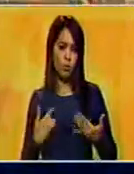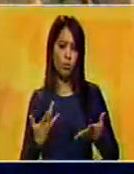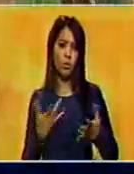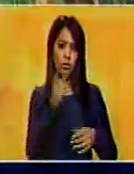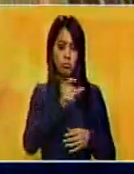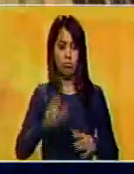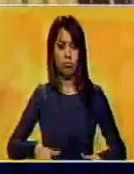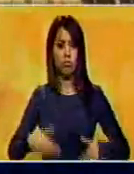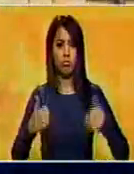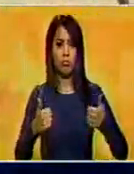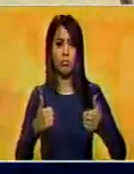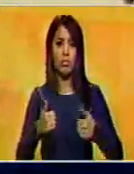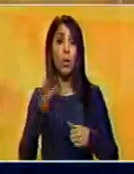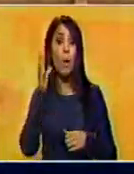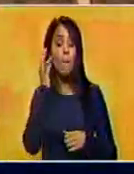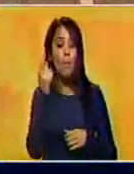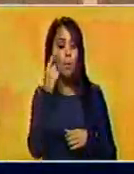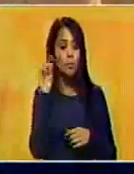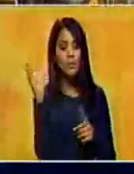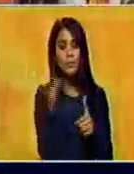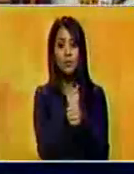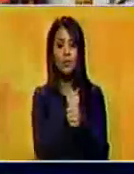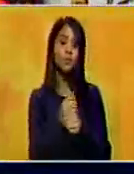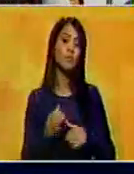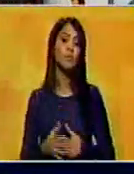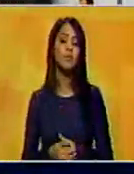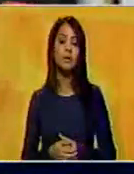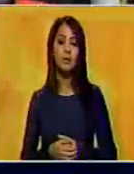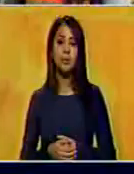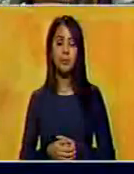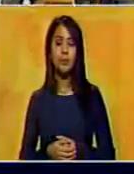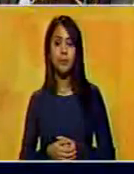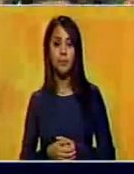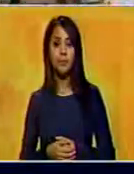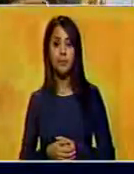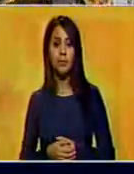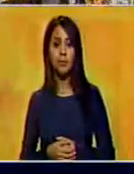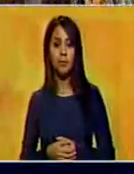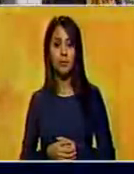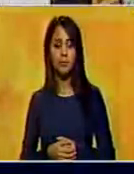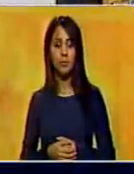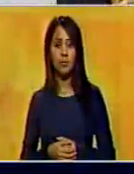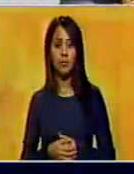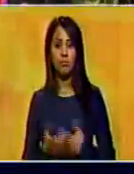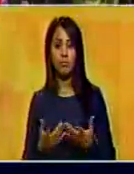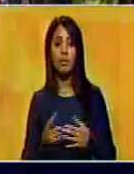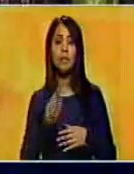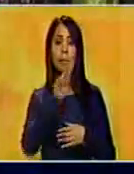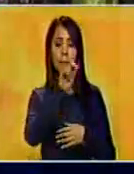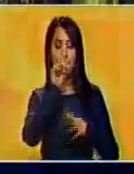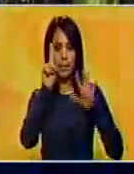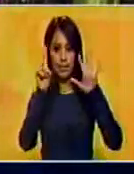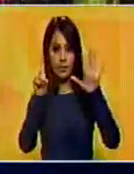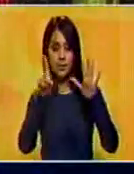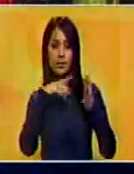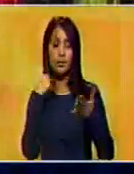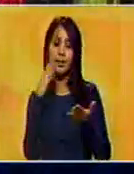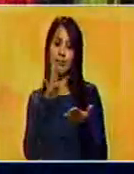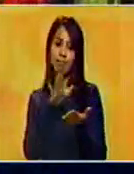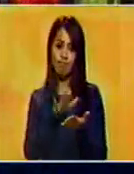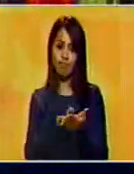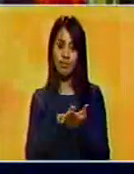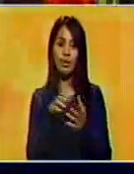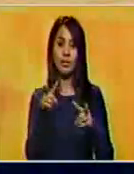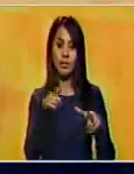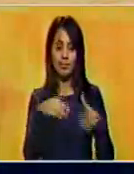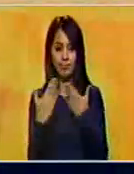el cadáver de una mujer entre los escombros de la escuela enrique rébsamen con el lo que ya se eleva 26 las víctimas mortales en este centro